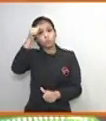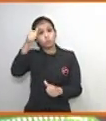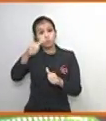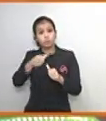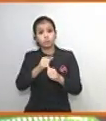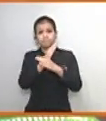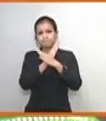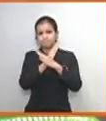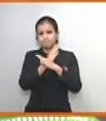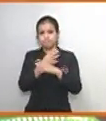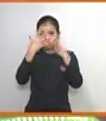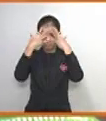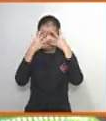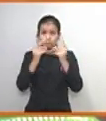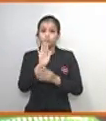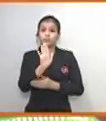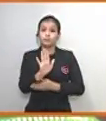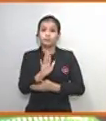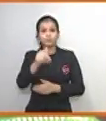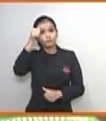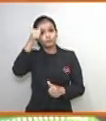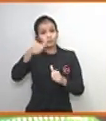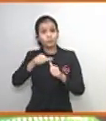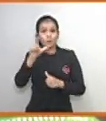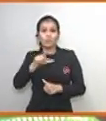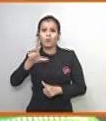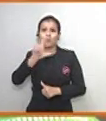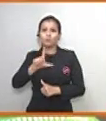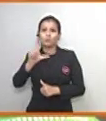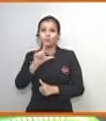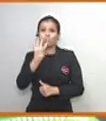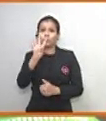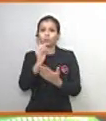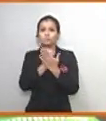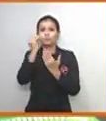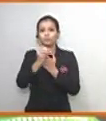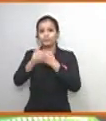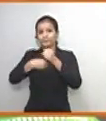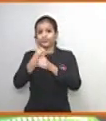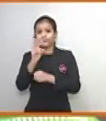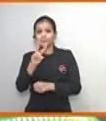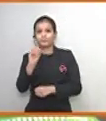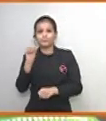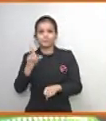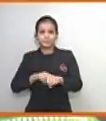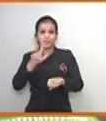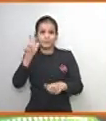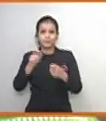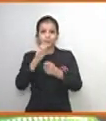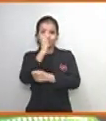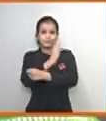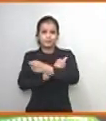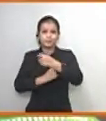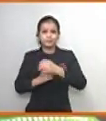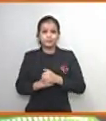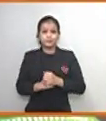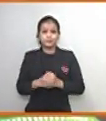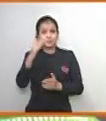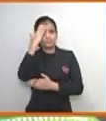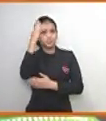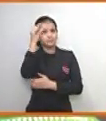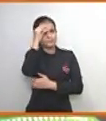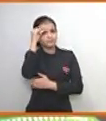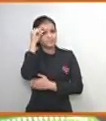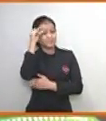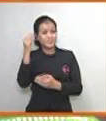Estamos transmitiendo totalmente en vivo hoy lunes 4 de octubre del año 2021 cuando el reloj marca las 3 en punto de la tarde. Mi nombre es Evelyn Clemente y